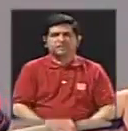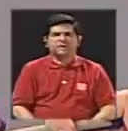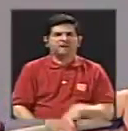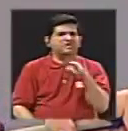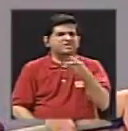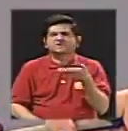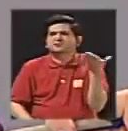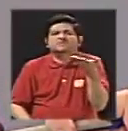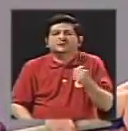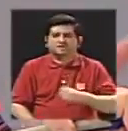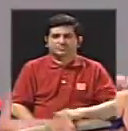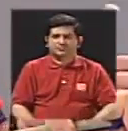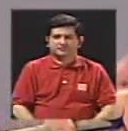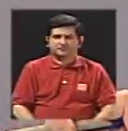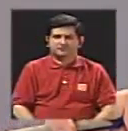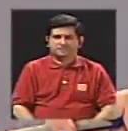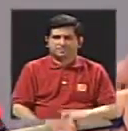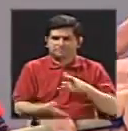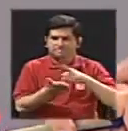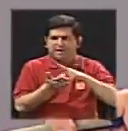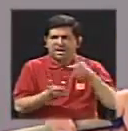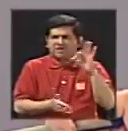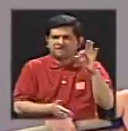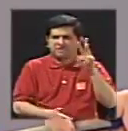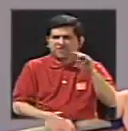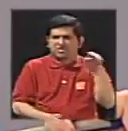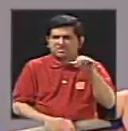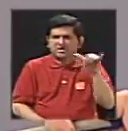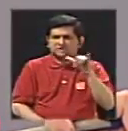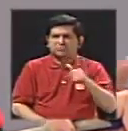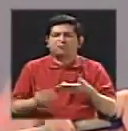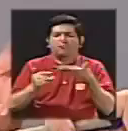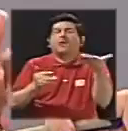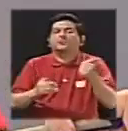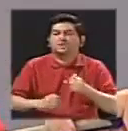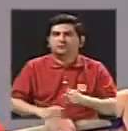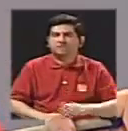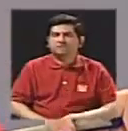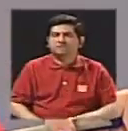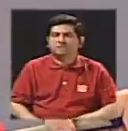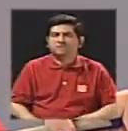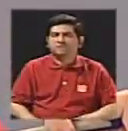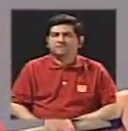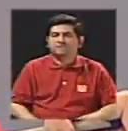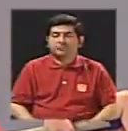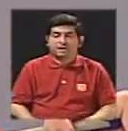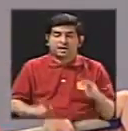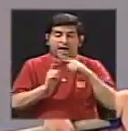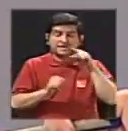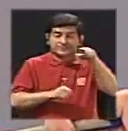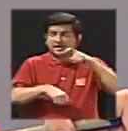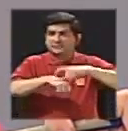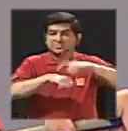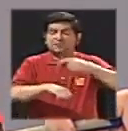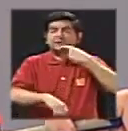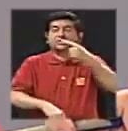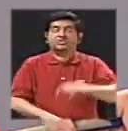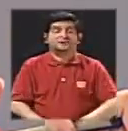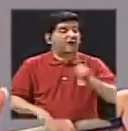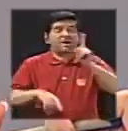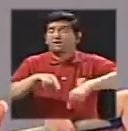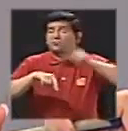es esto? ¿Cuándo es que van a pagar febrero y marzo también? Ellos hasta ese momento nos dicen que no